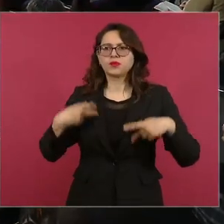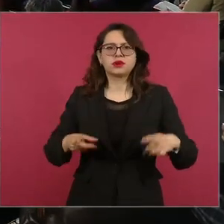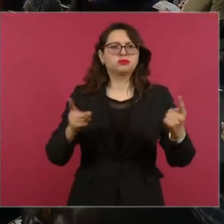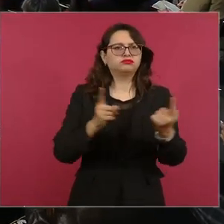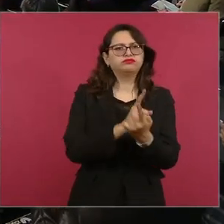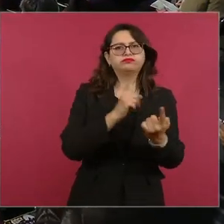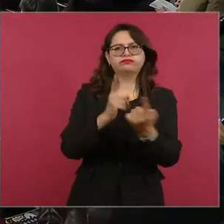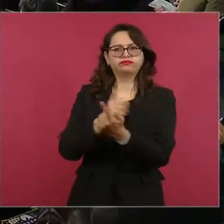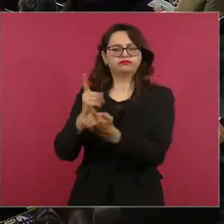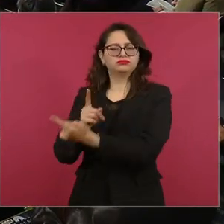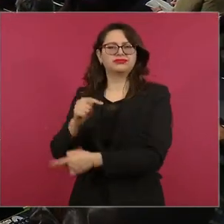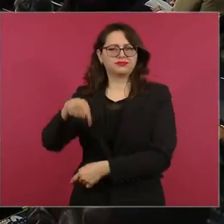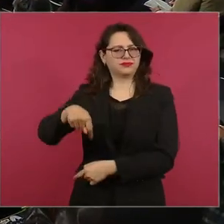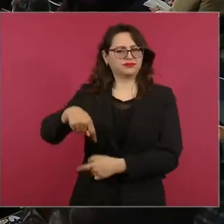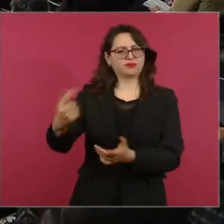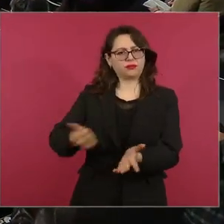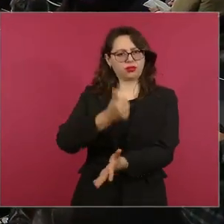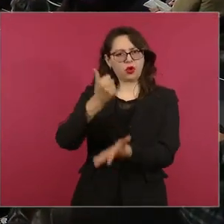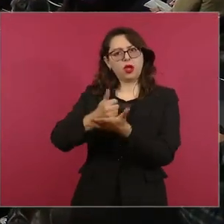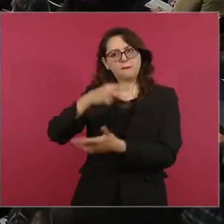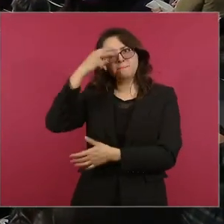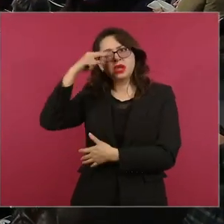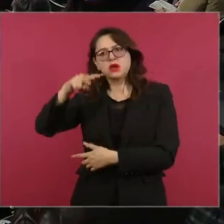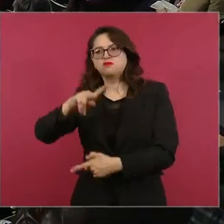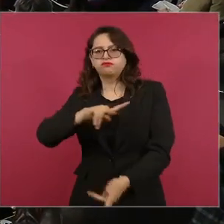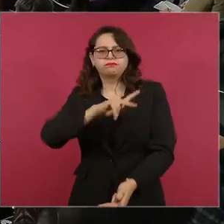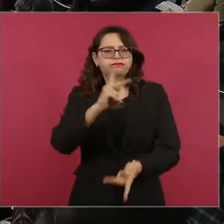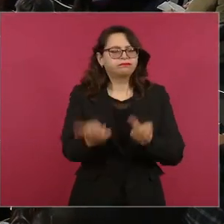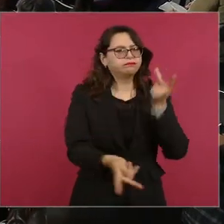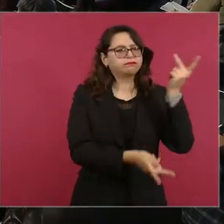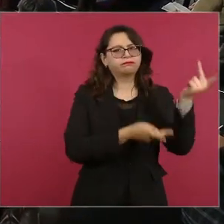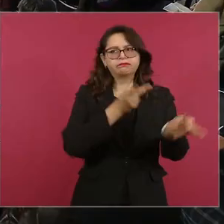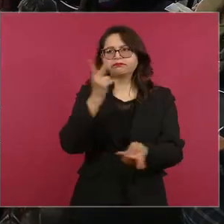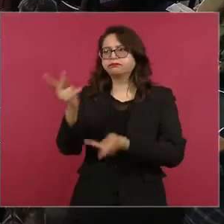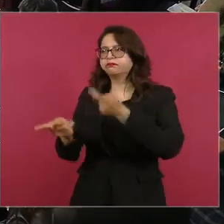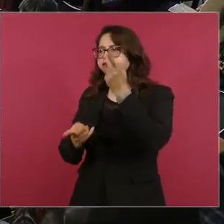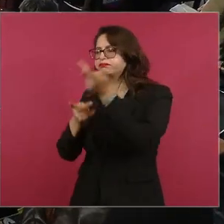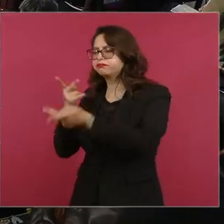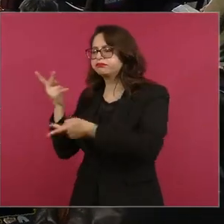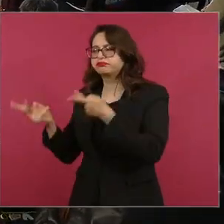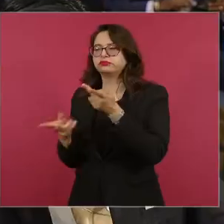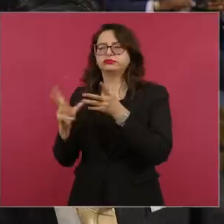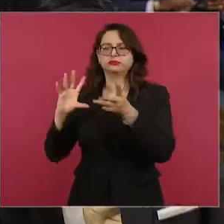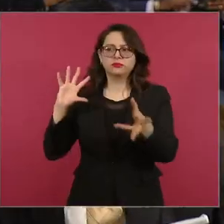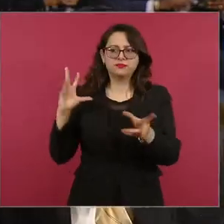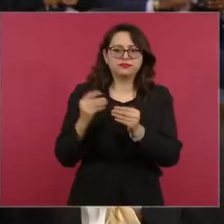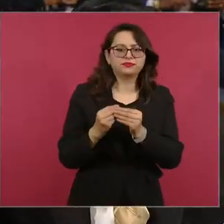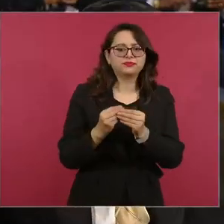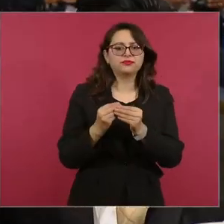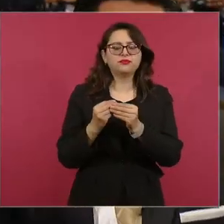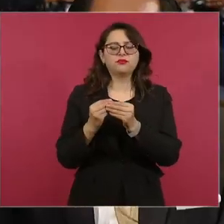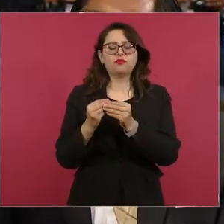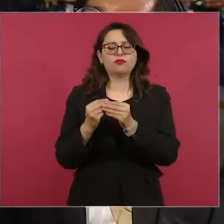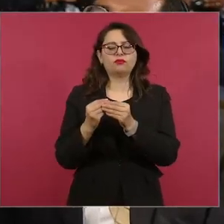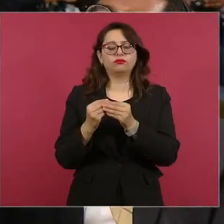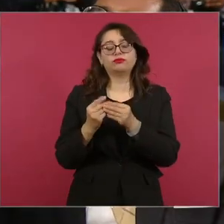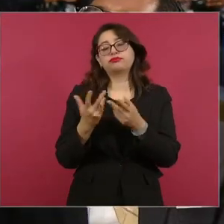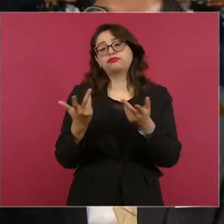México, hemos resumido una, se puede decir, una